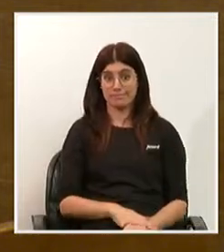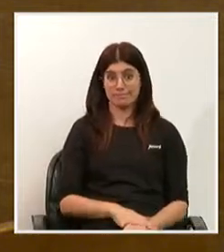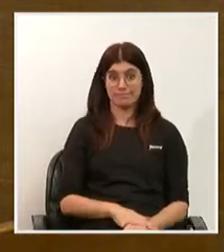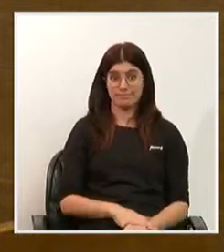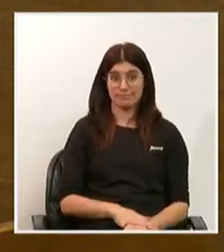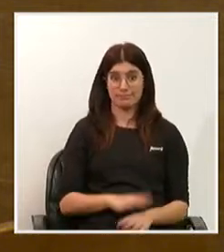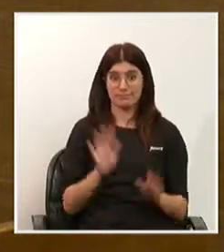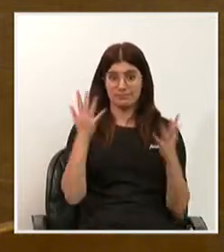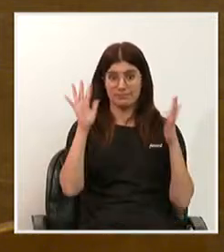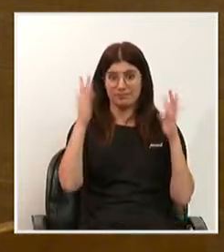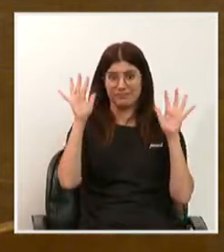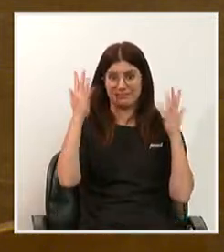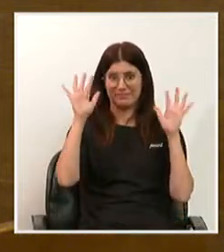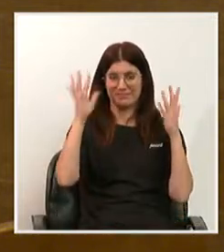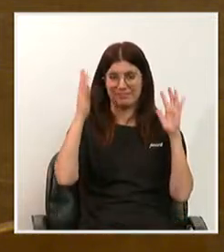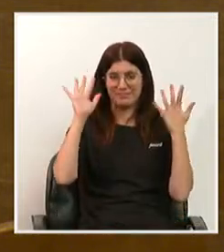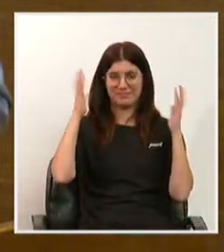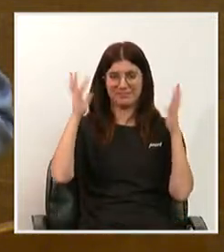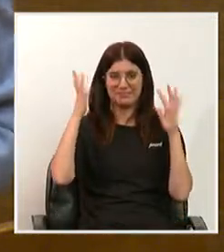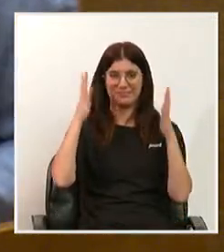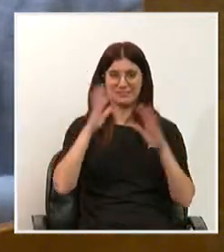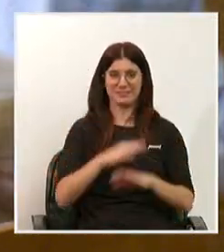estamos Muchas